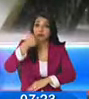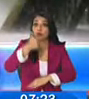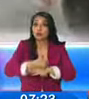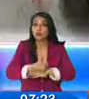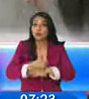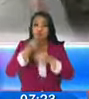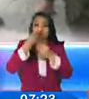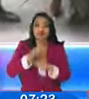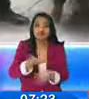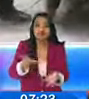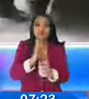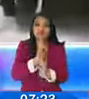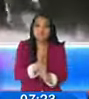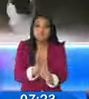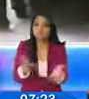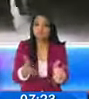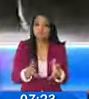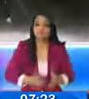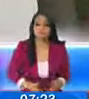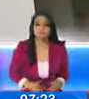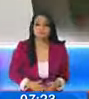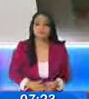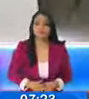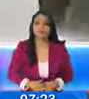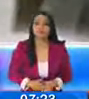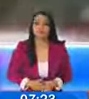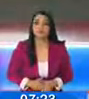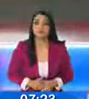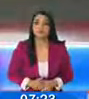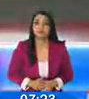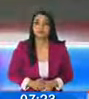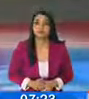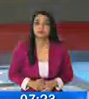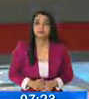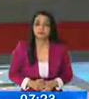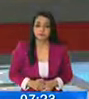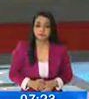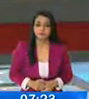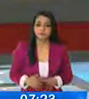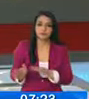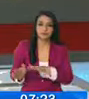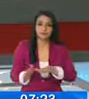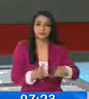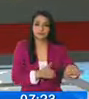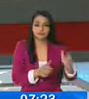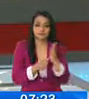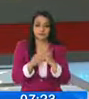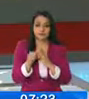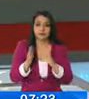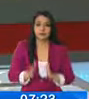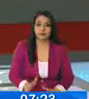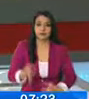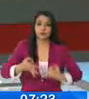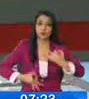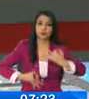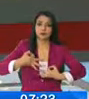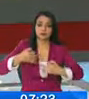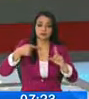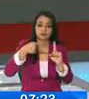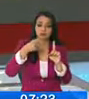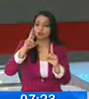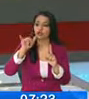no emitieron declaraciones. Mientras tanto, la ministra de Justicia, Rosana Alvarado, se